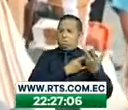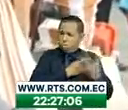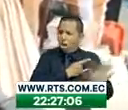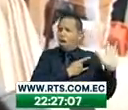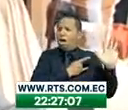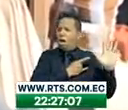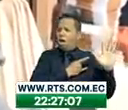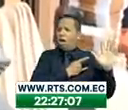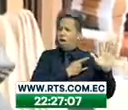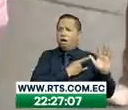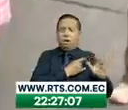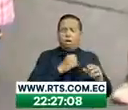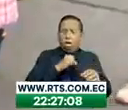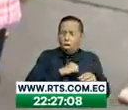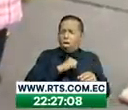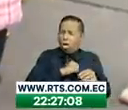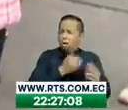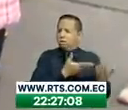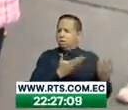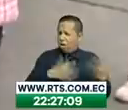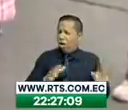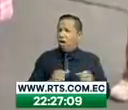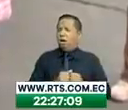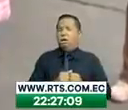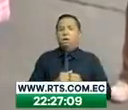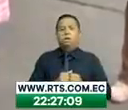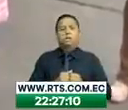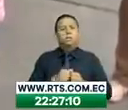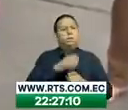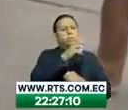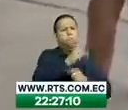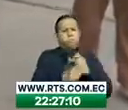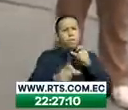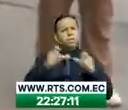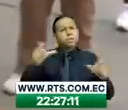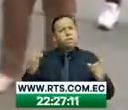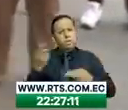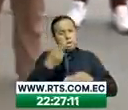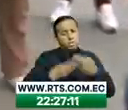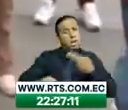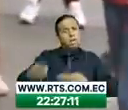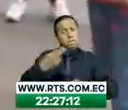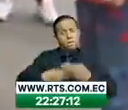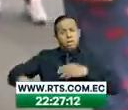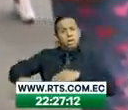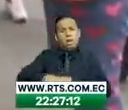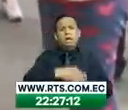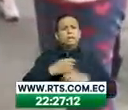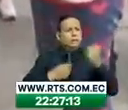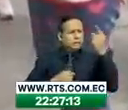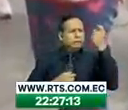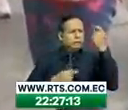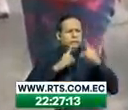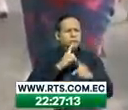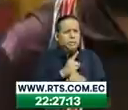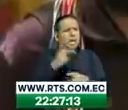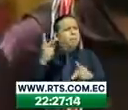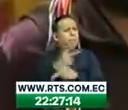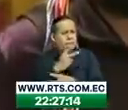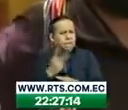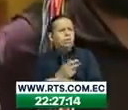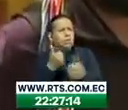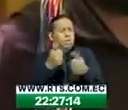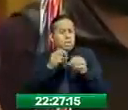cómo se llaman la leishmania la mayoría de vendedores asegurar y estar conscientes del peligro y tomar las medidas para prevenir